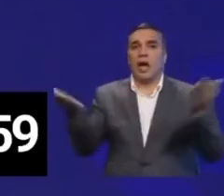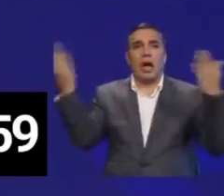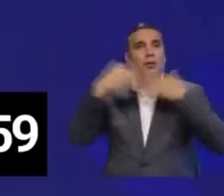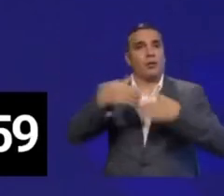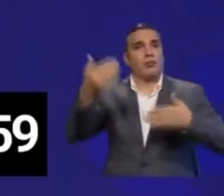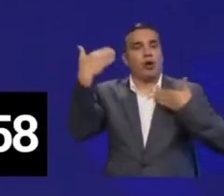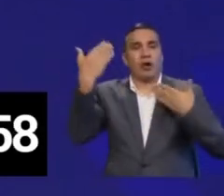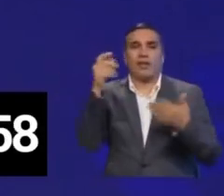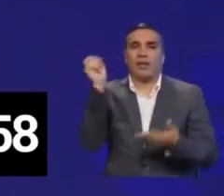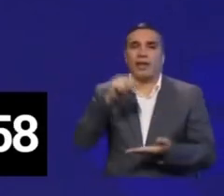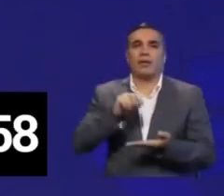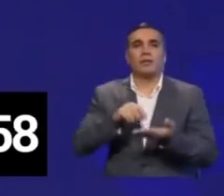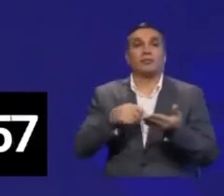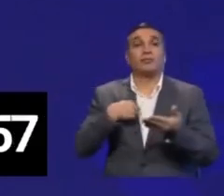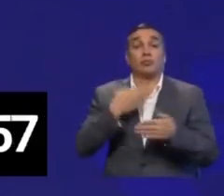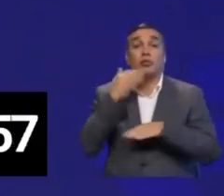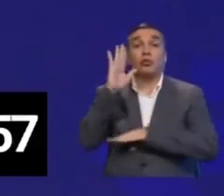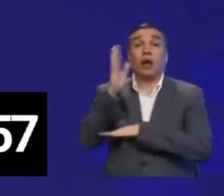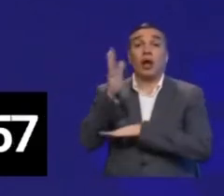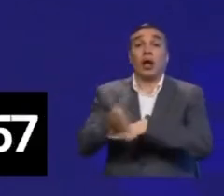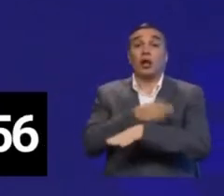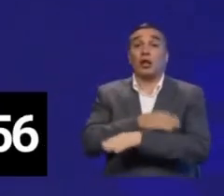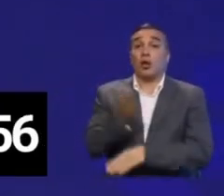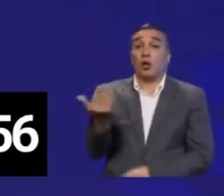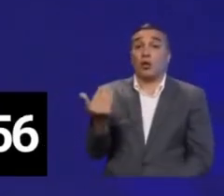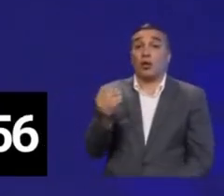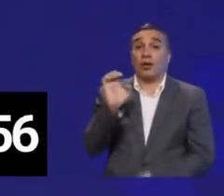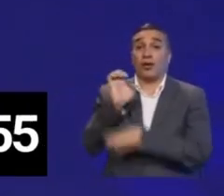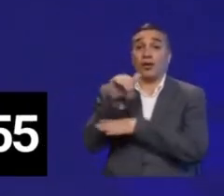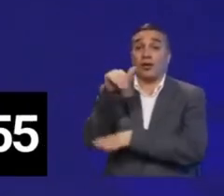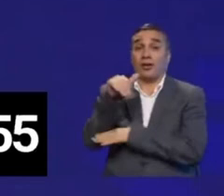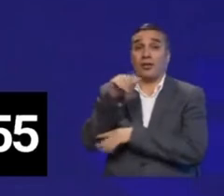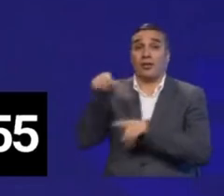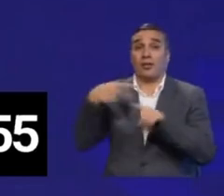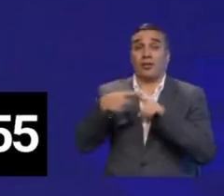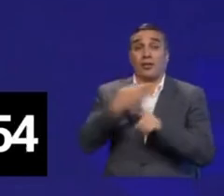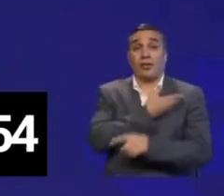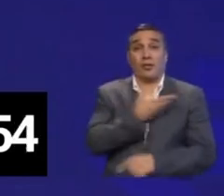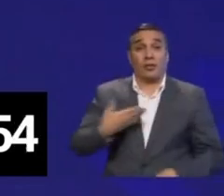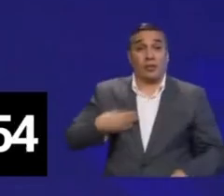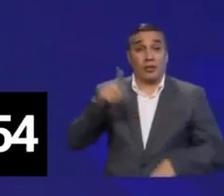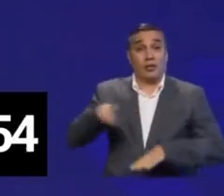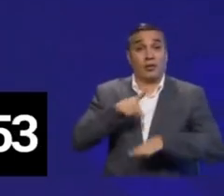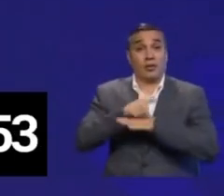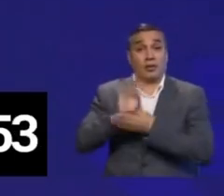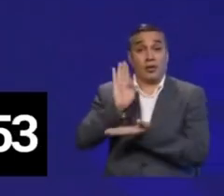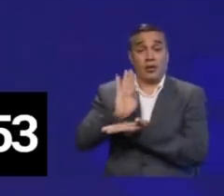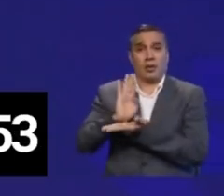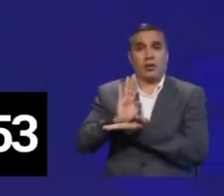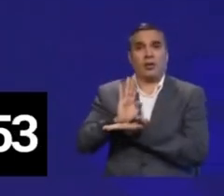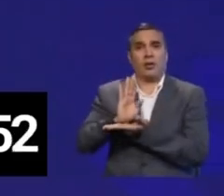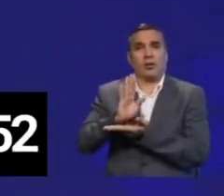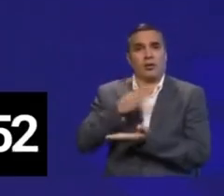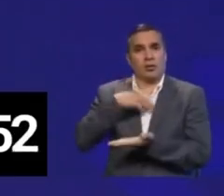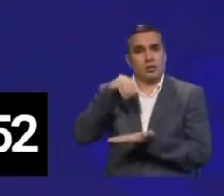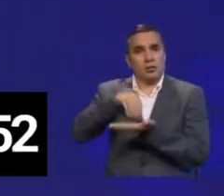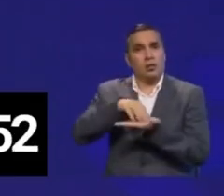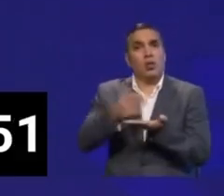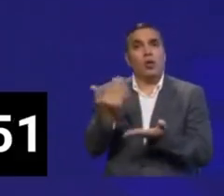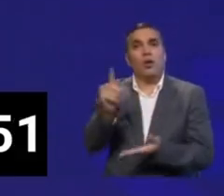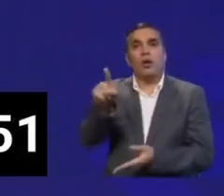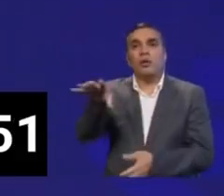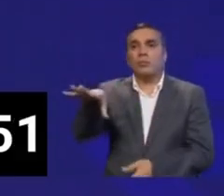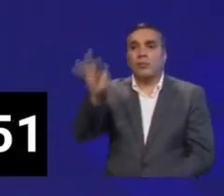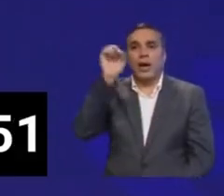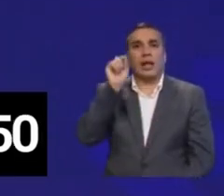ese compromiso yo lo hice con los jubilados ecuatorianos, que el presidente del directorio del IES esté puesto por los jubilados del